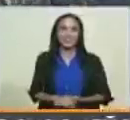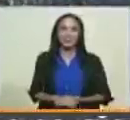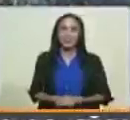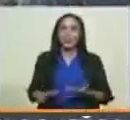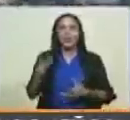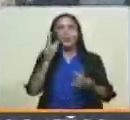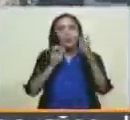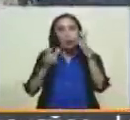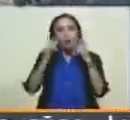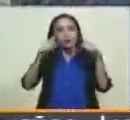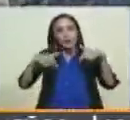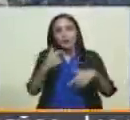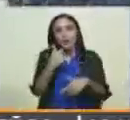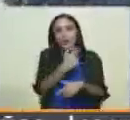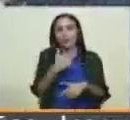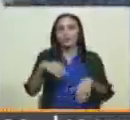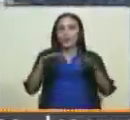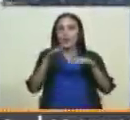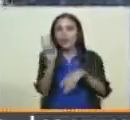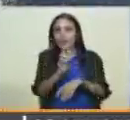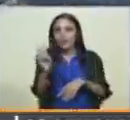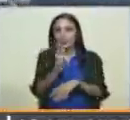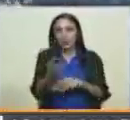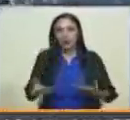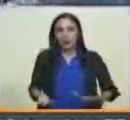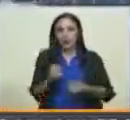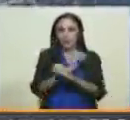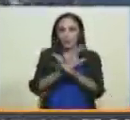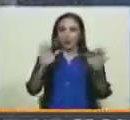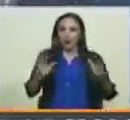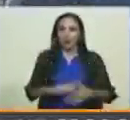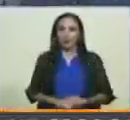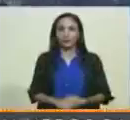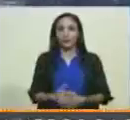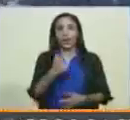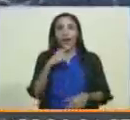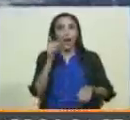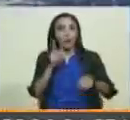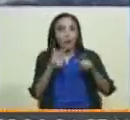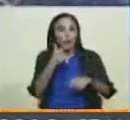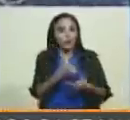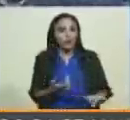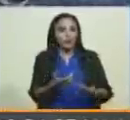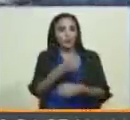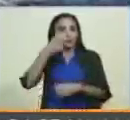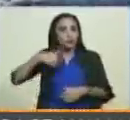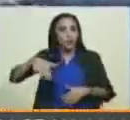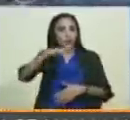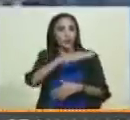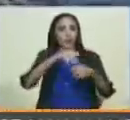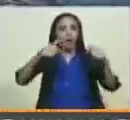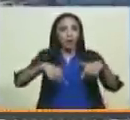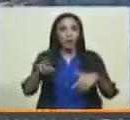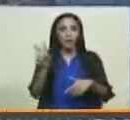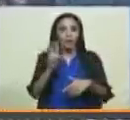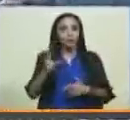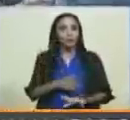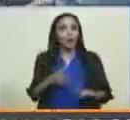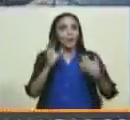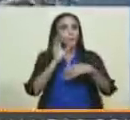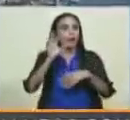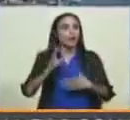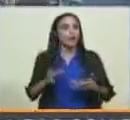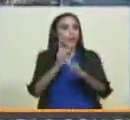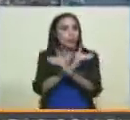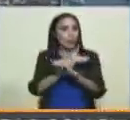oídos, que oiga y que oiga bien el rumor de un pueblo. Venezuela es un país democrático.